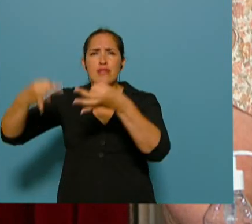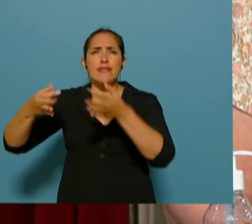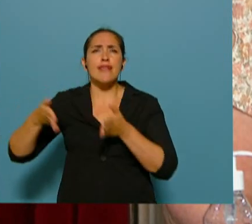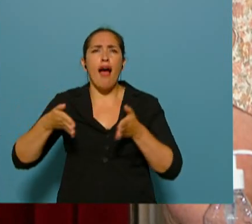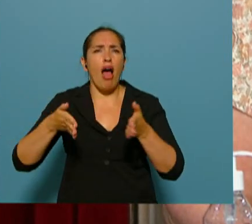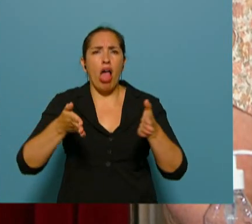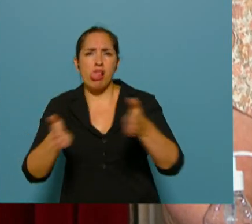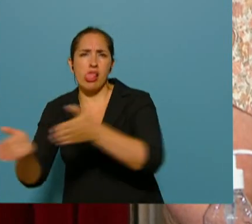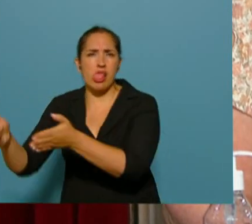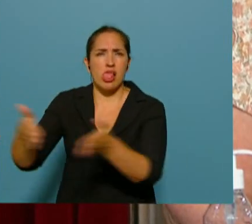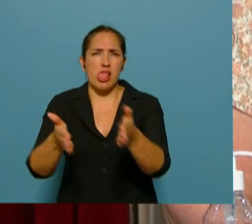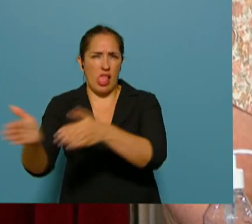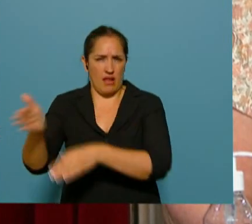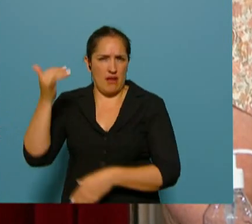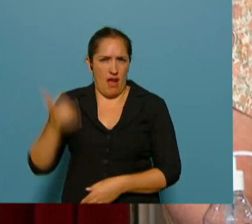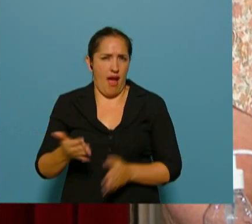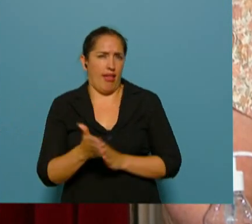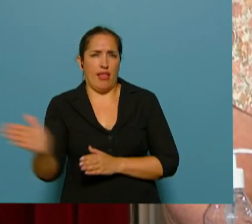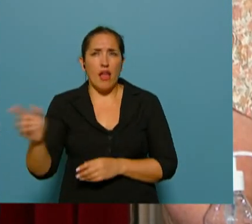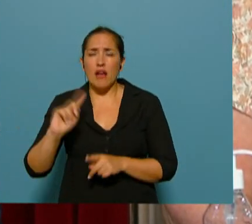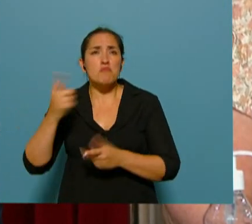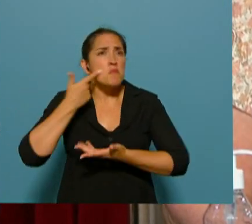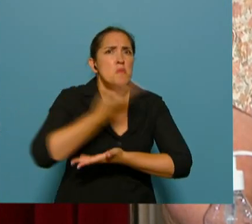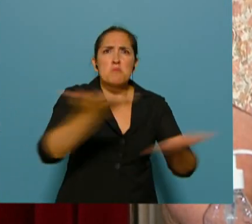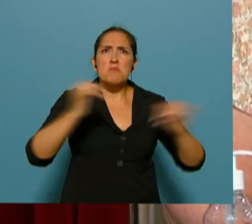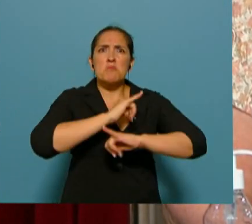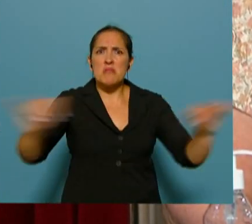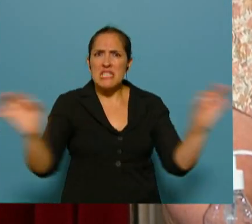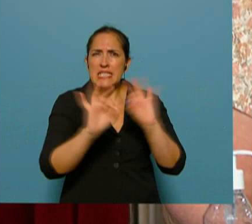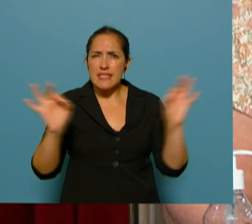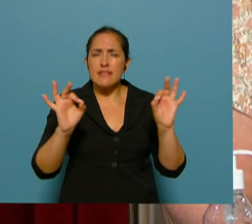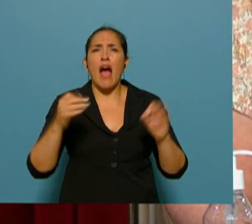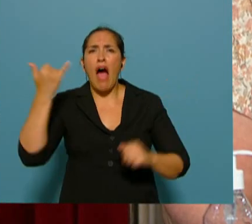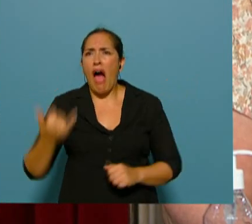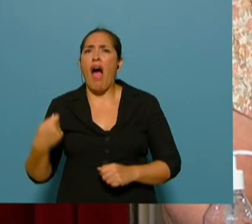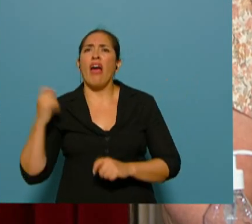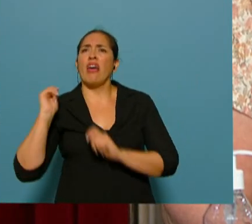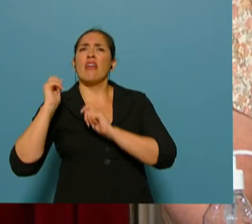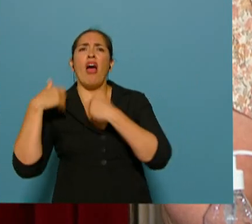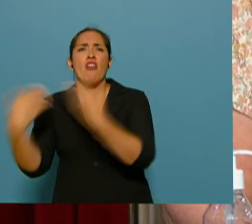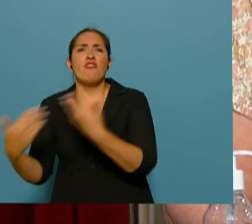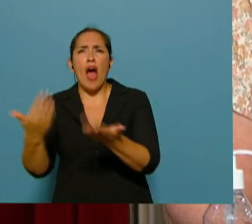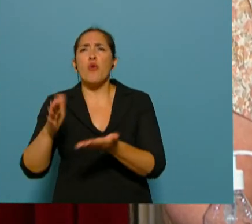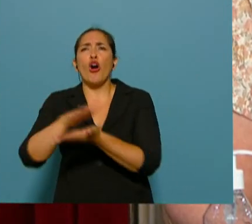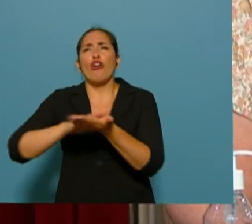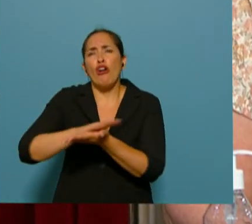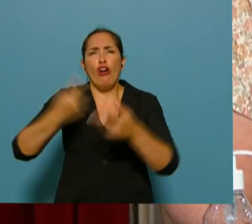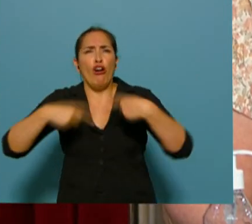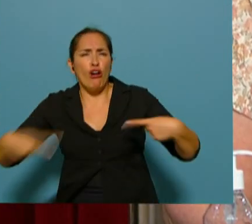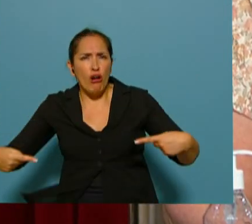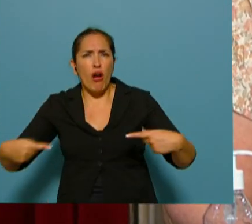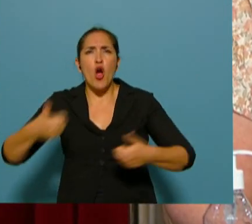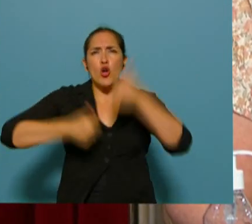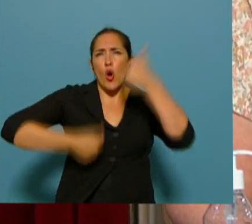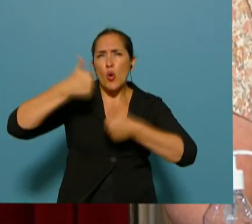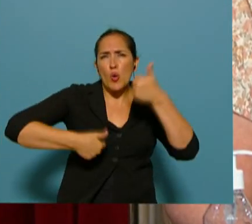en los hechos de mayor trascendencia pública. Se extienden amparos que duran años antes de ser resueltos, en